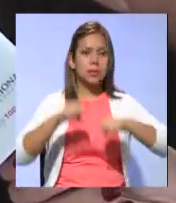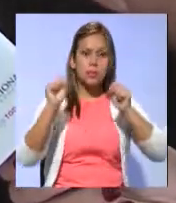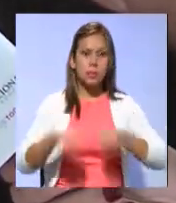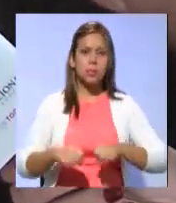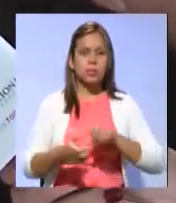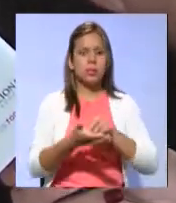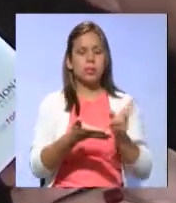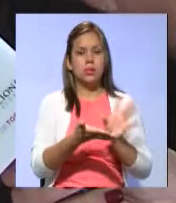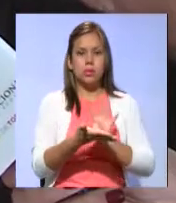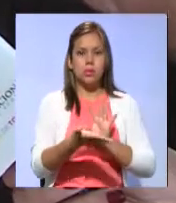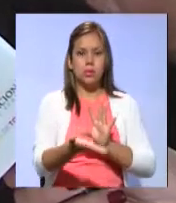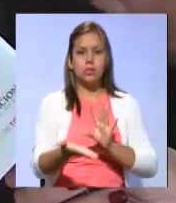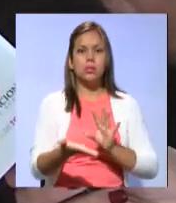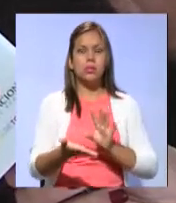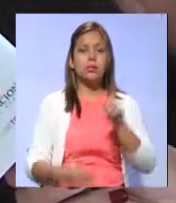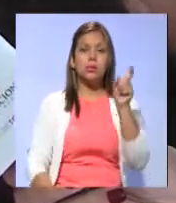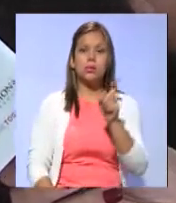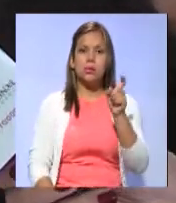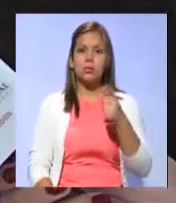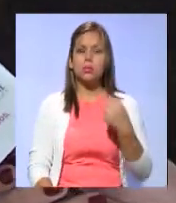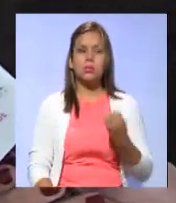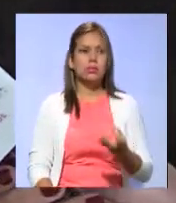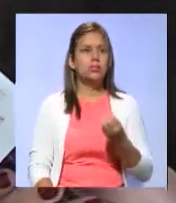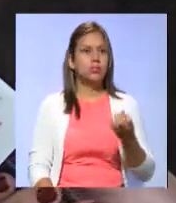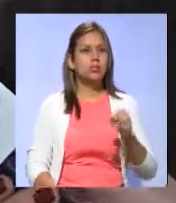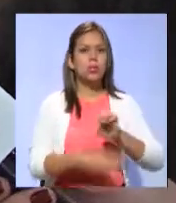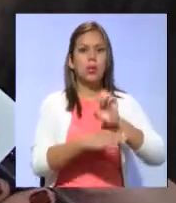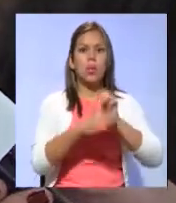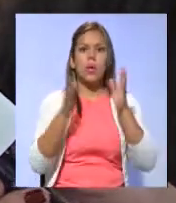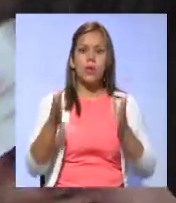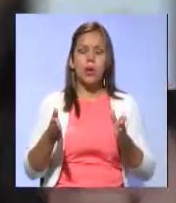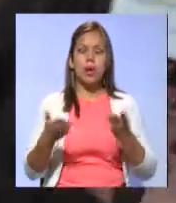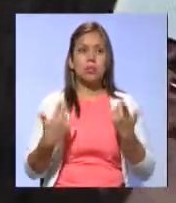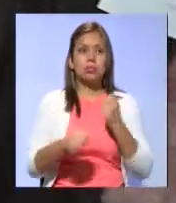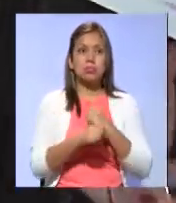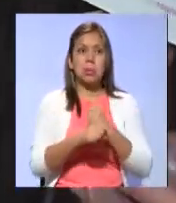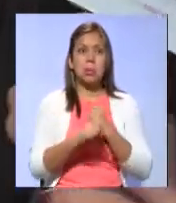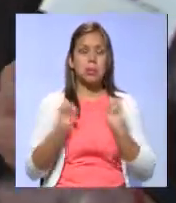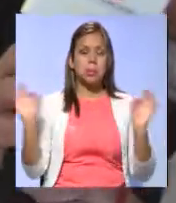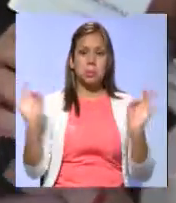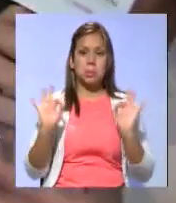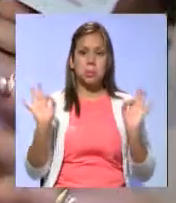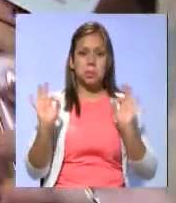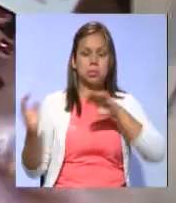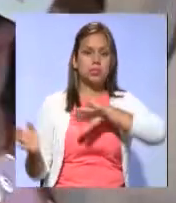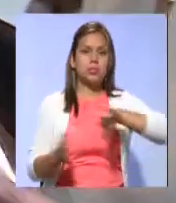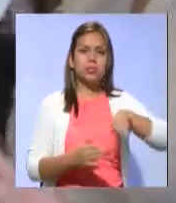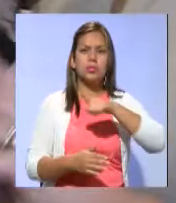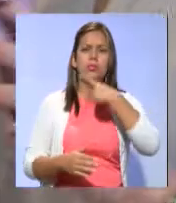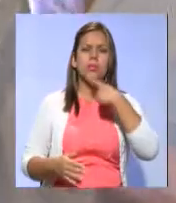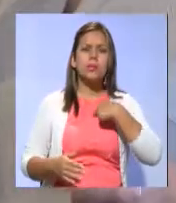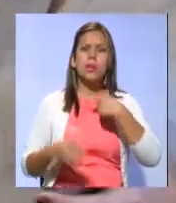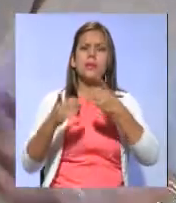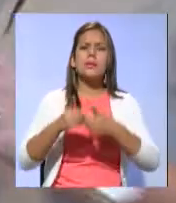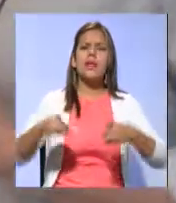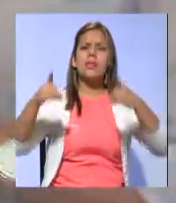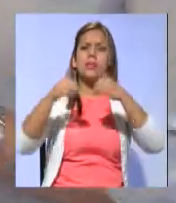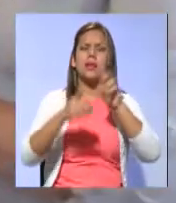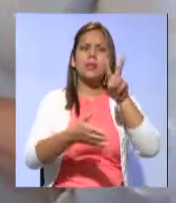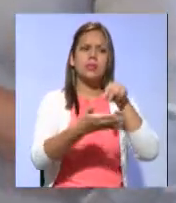pleno empleo exista, porque tenemos muchos ecuatorianos y ecuatorianas sin empleo. Usted presentaba unas cifras, ¿cuáles eran estas, tanto